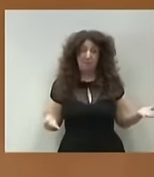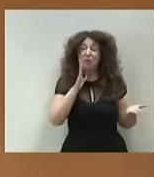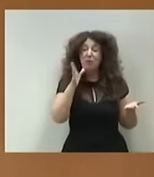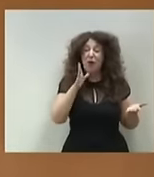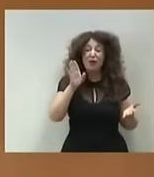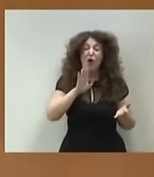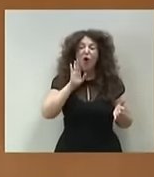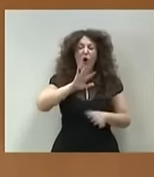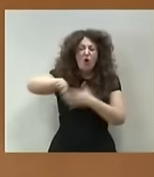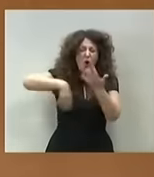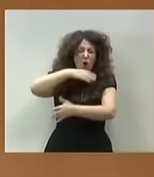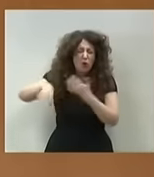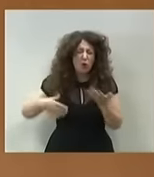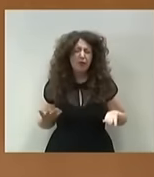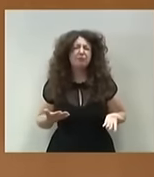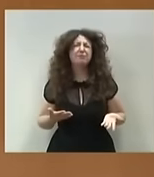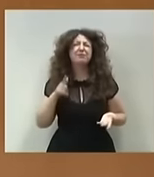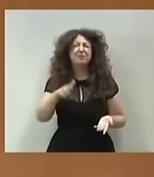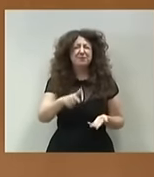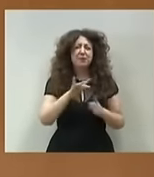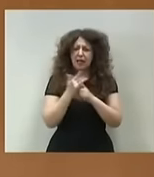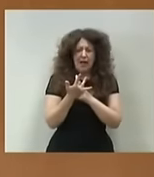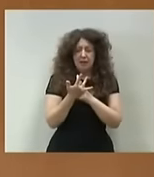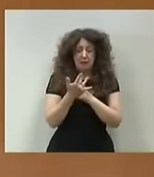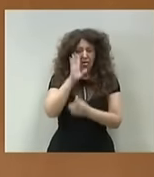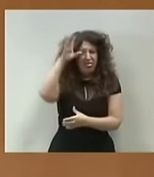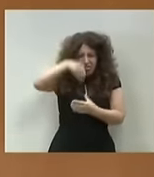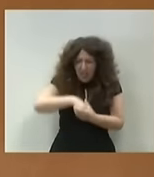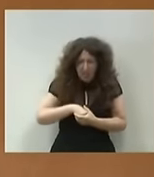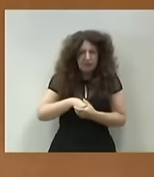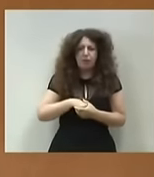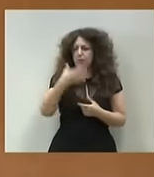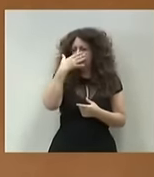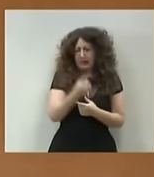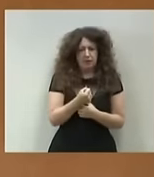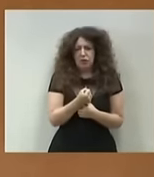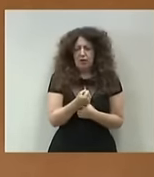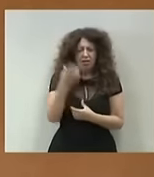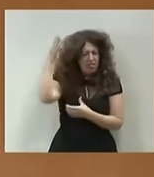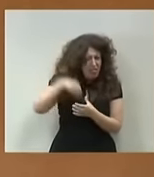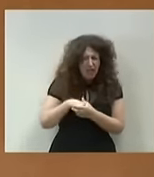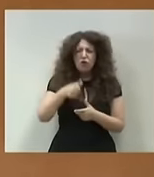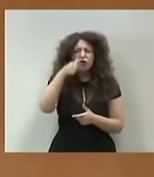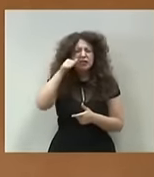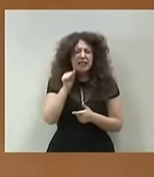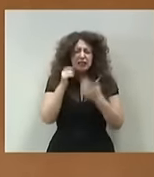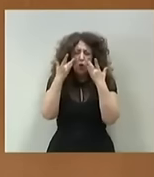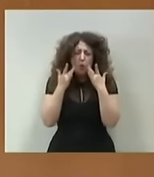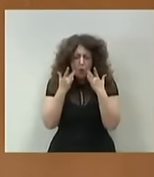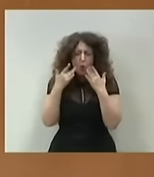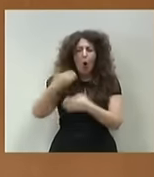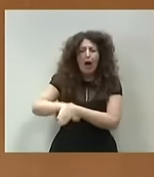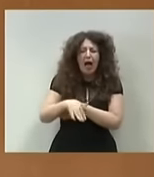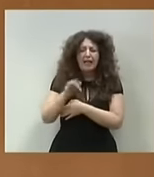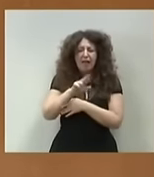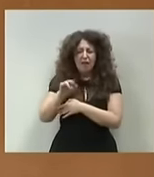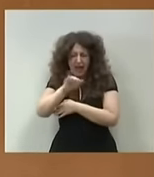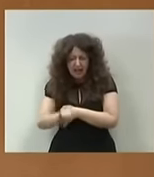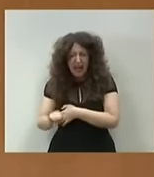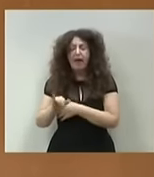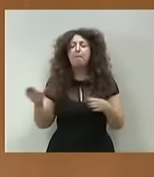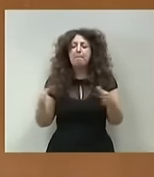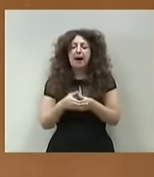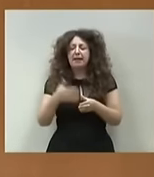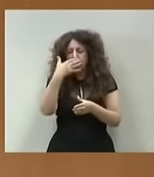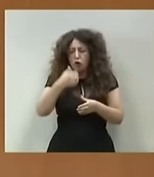de corrupción es un caso que está de lleno en el corazón y en la columna vertebral del sanchismo de Ferraz y del Partido Socialista Obrero